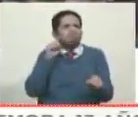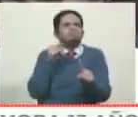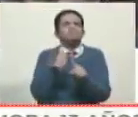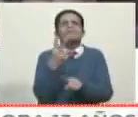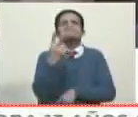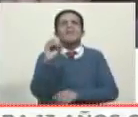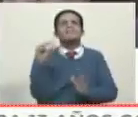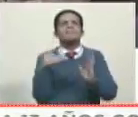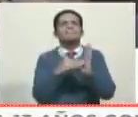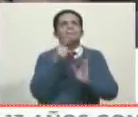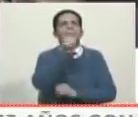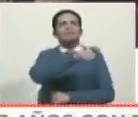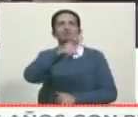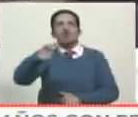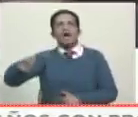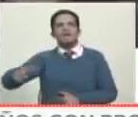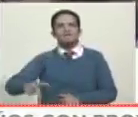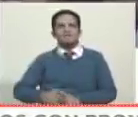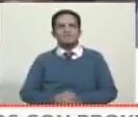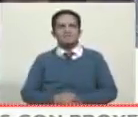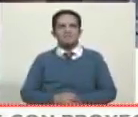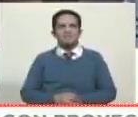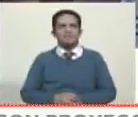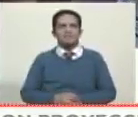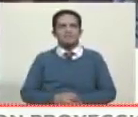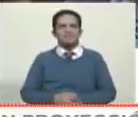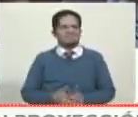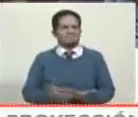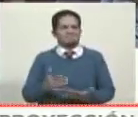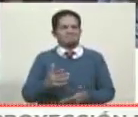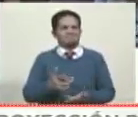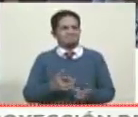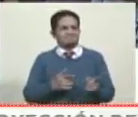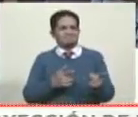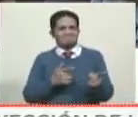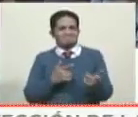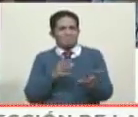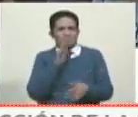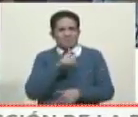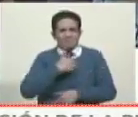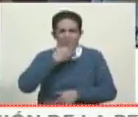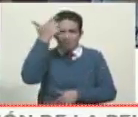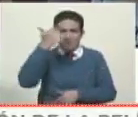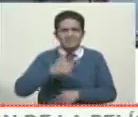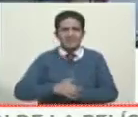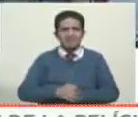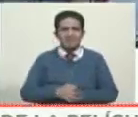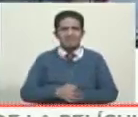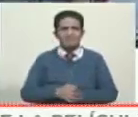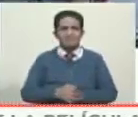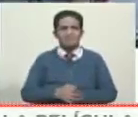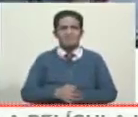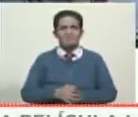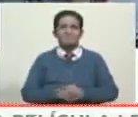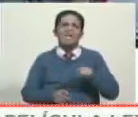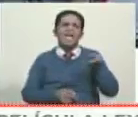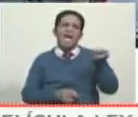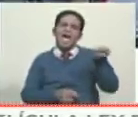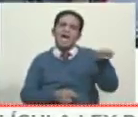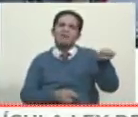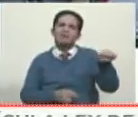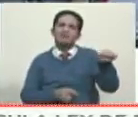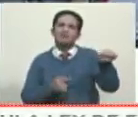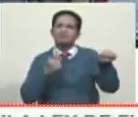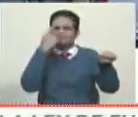personas qué descaro dios mío acaso ellos se les habrá pasado